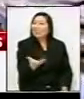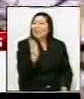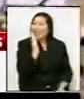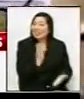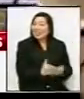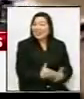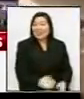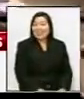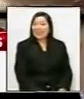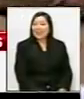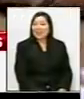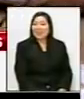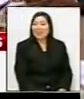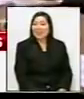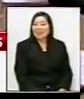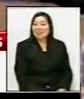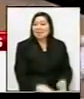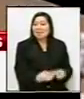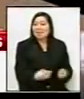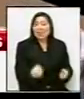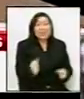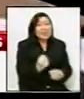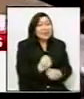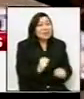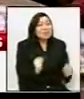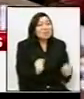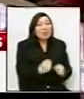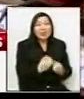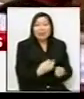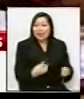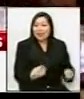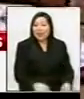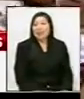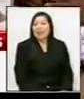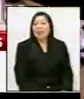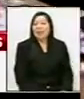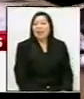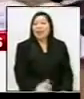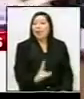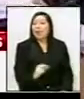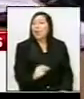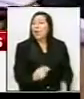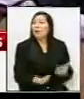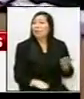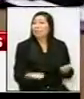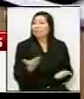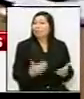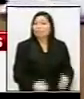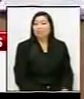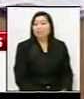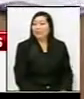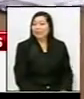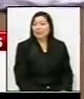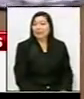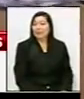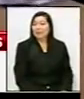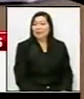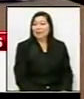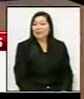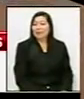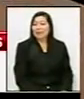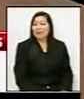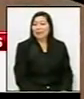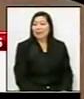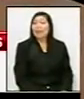sanción, porque se hace materialmente imposible. Pues en materia sancionatoria no hay la analogía, no hay la analogía, eso